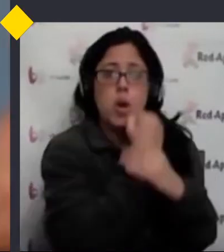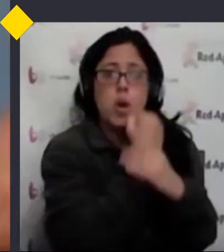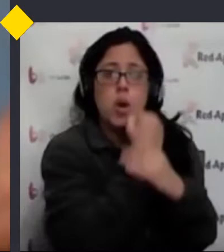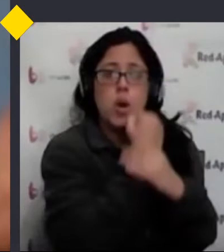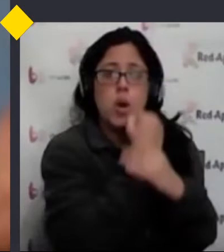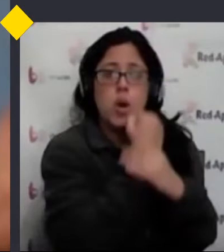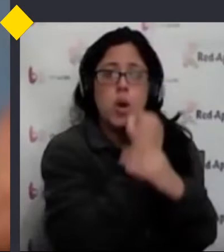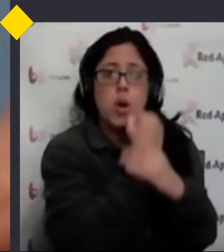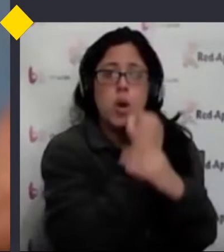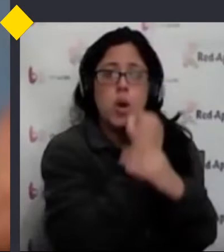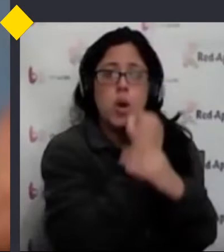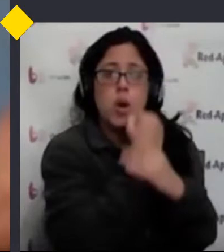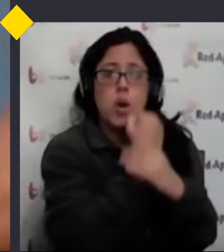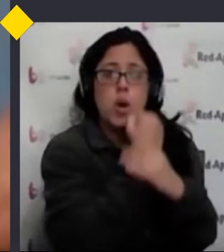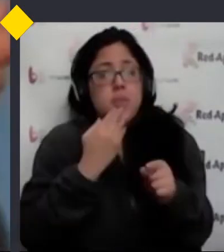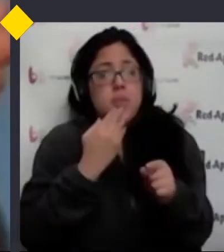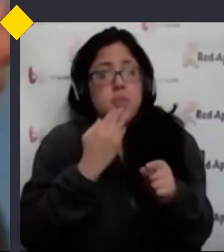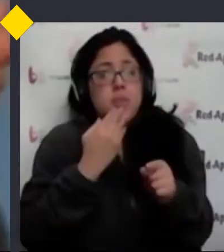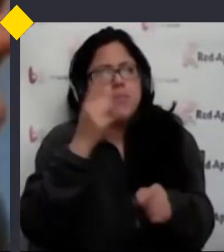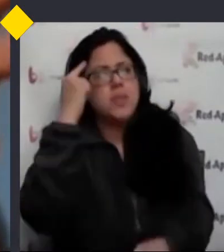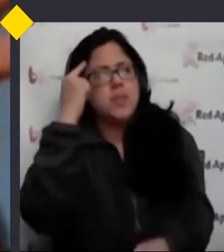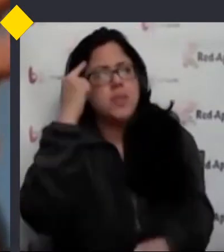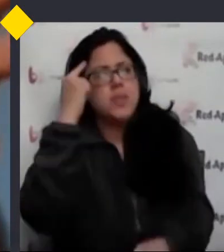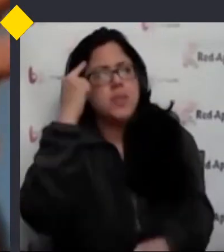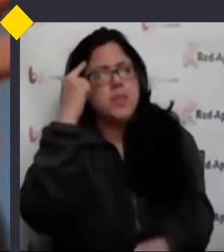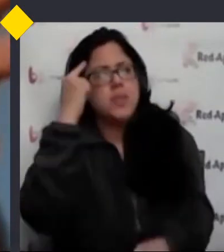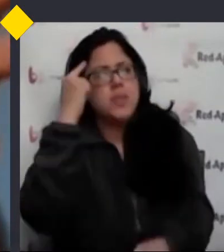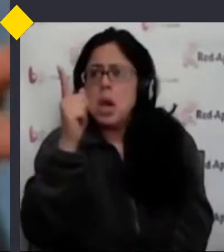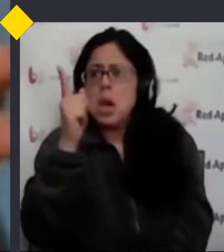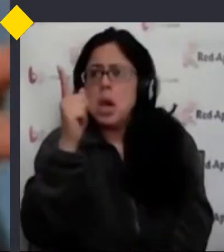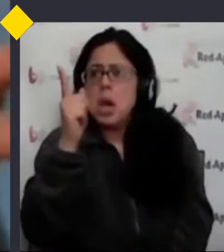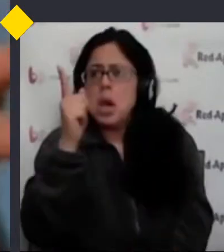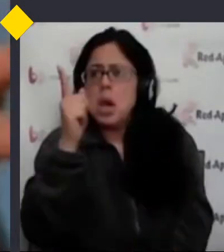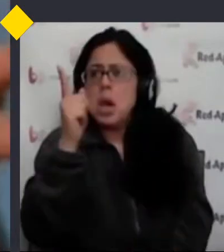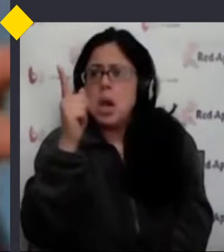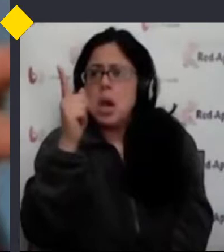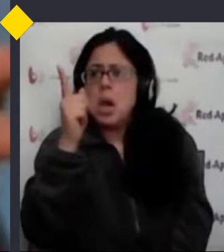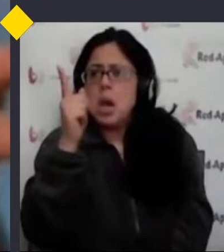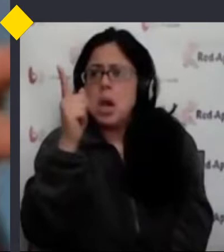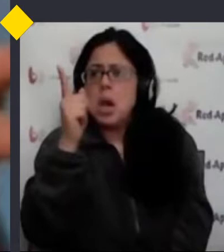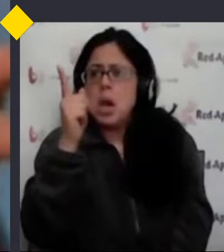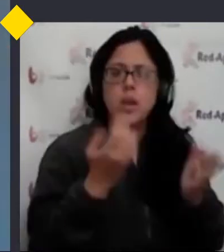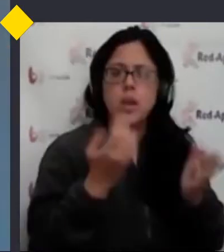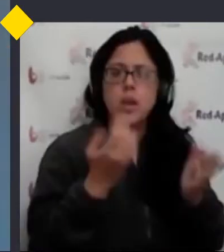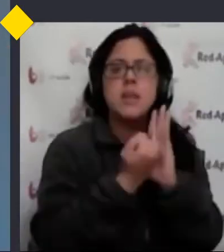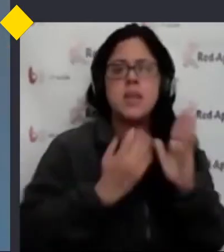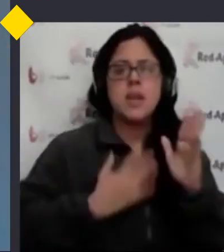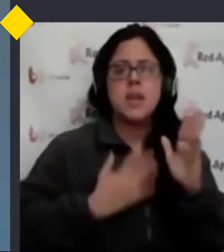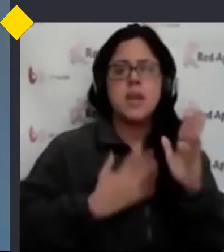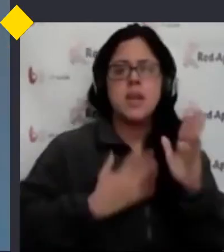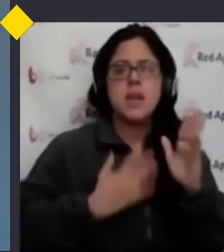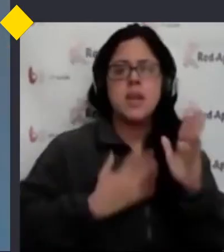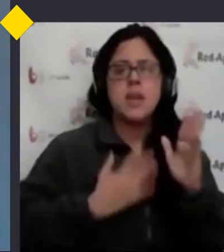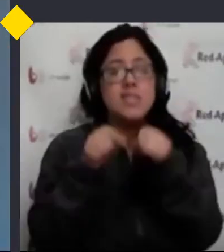que pagar un costo también, decir, y yo me la juego por este grupo en particular y esta va a ser la identidad de mi empresa. Yo creo que eso no